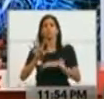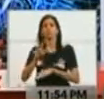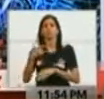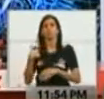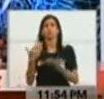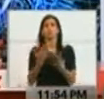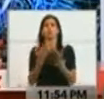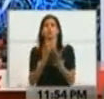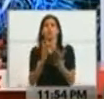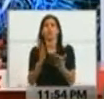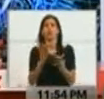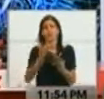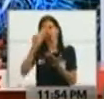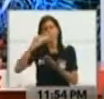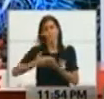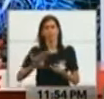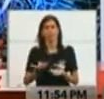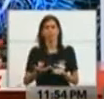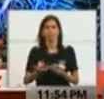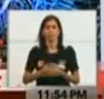y el comandante Chávez